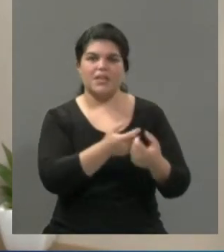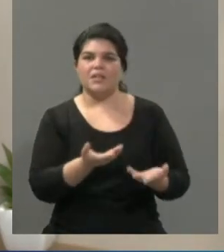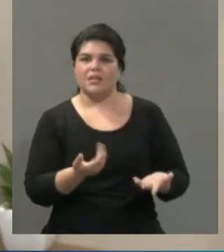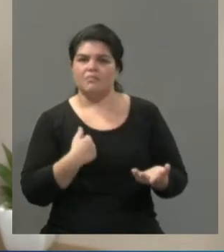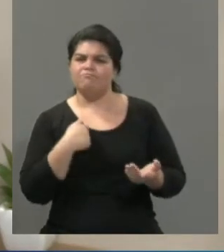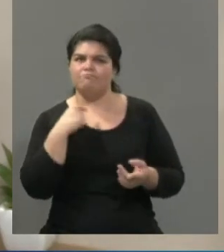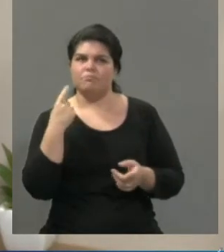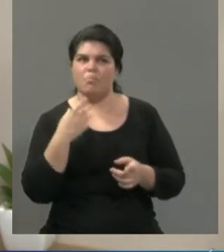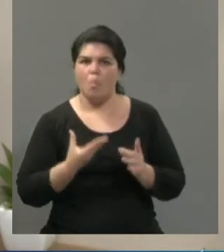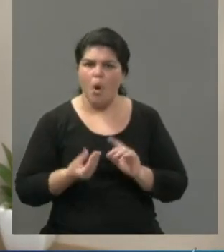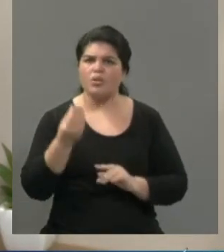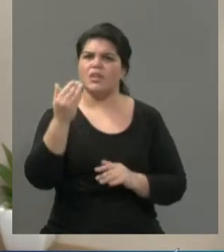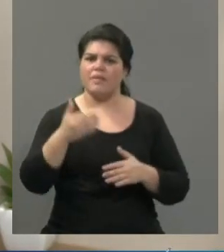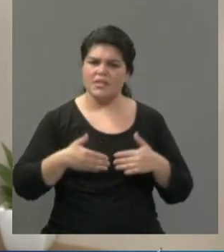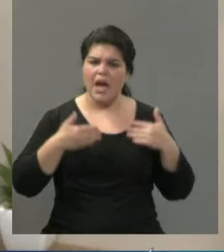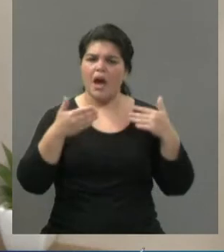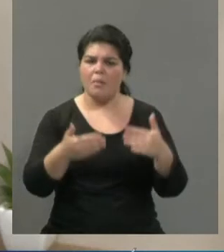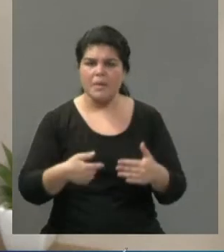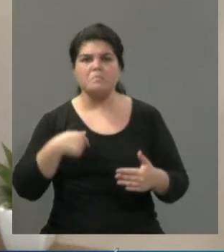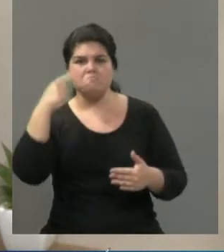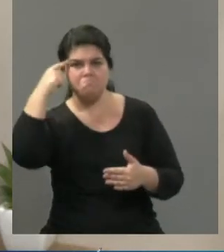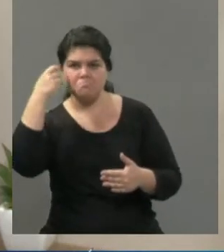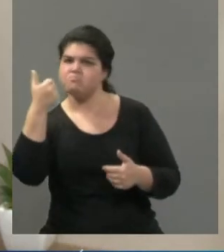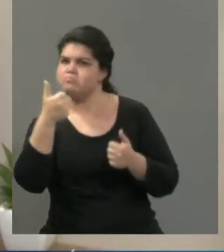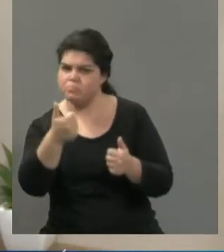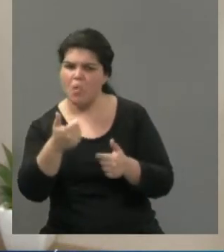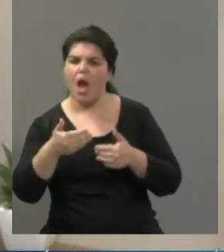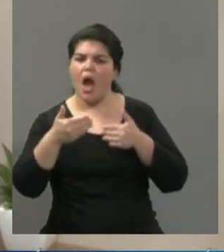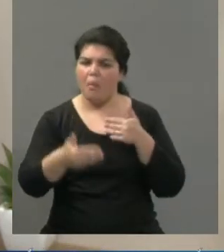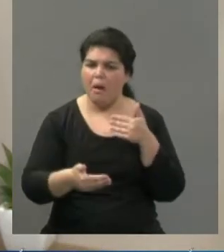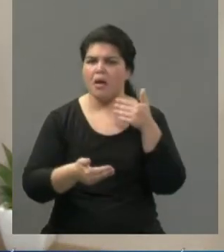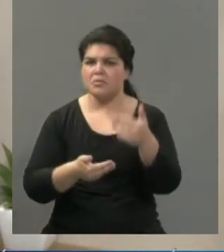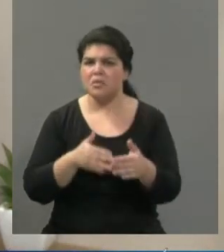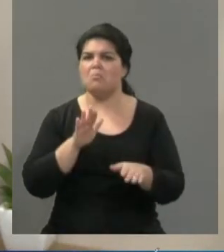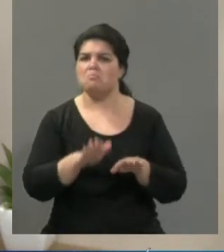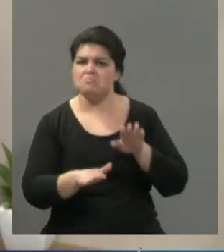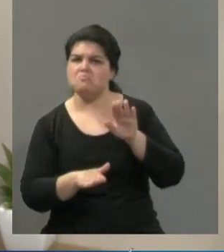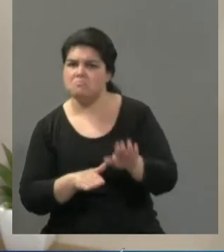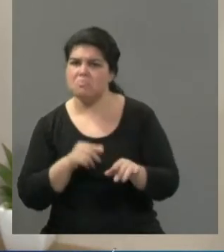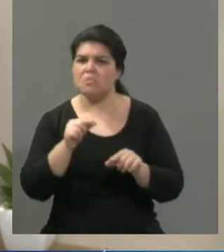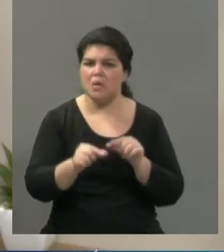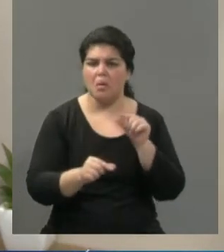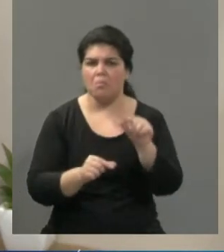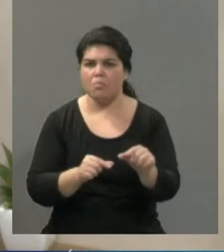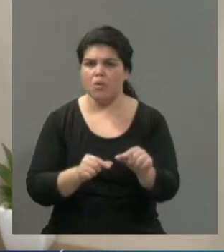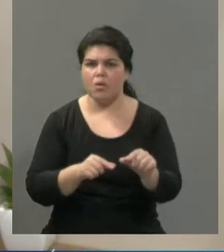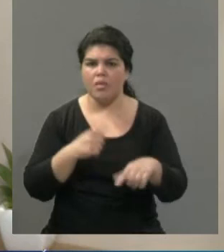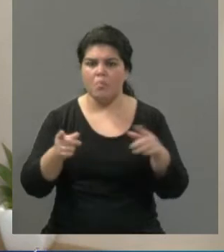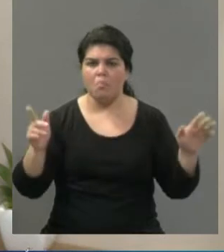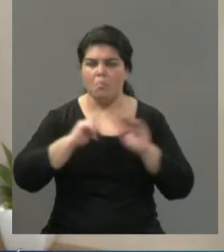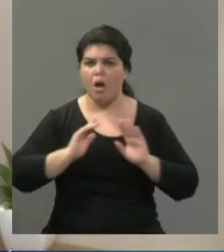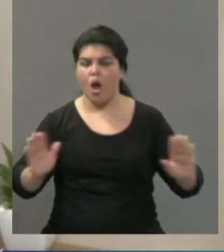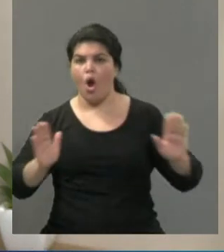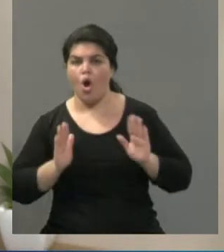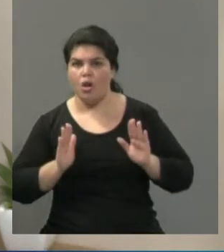avanzado. Y pasan este tipo de cosas, una sola situación que es como el disparador y nos da de golpe en la cara con esto de no